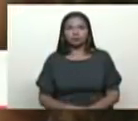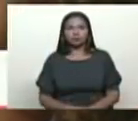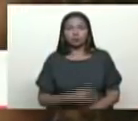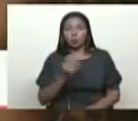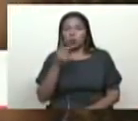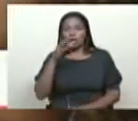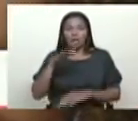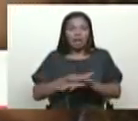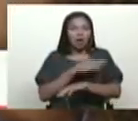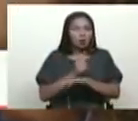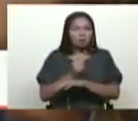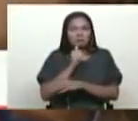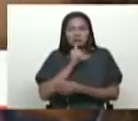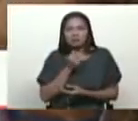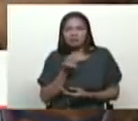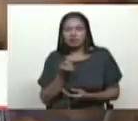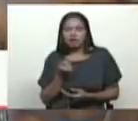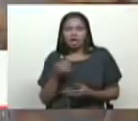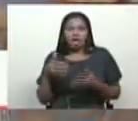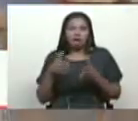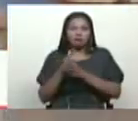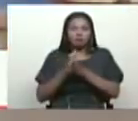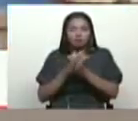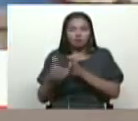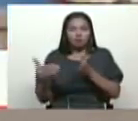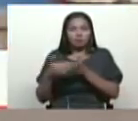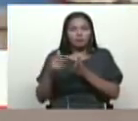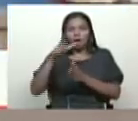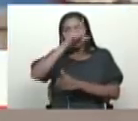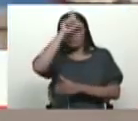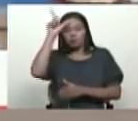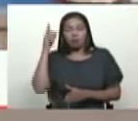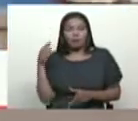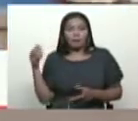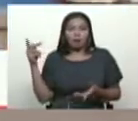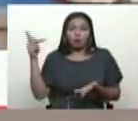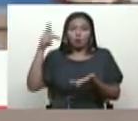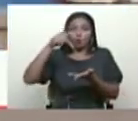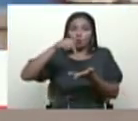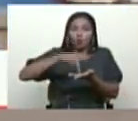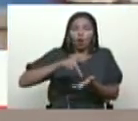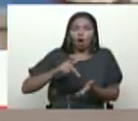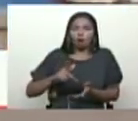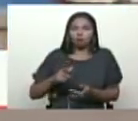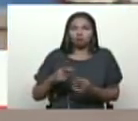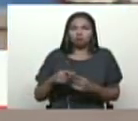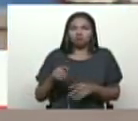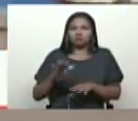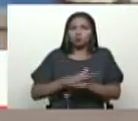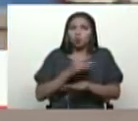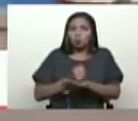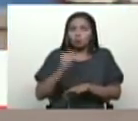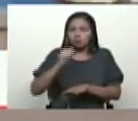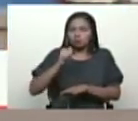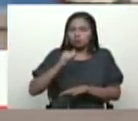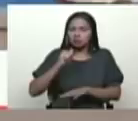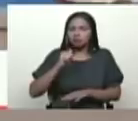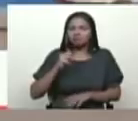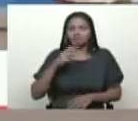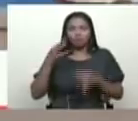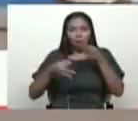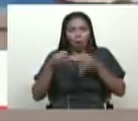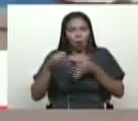la culpa la tiene el golpista fascista Leopoldo López que apareció. Claro que tiene culpas y las va a pagar con la